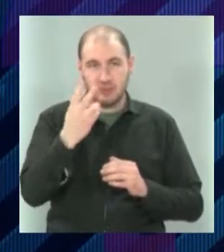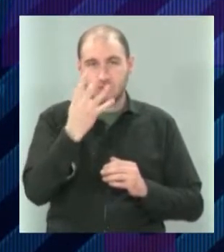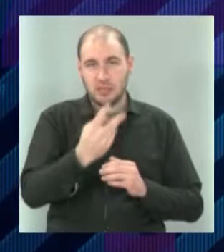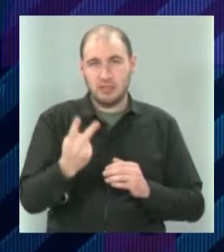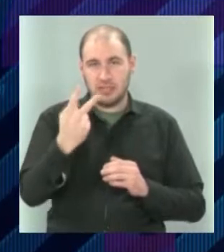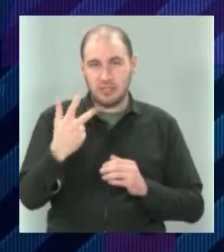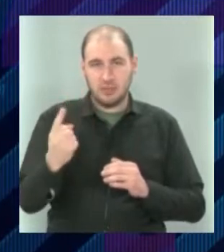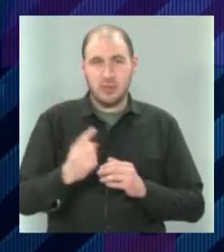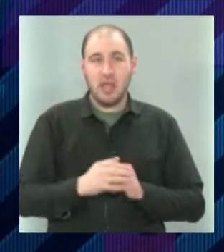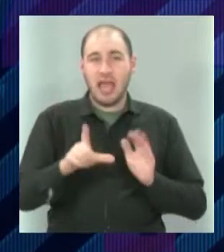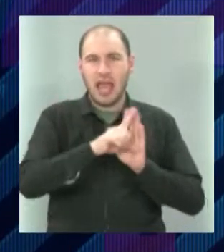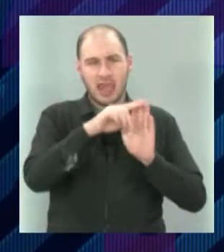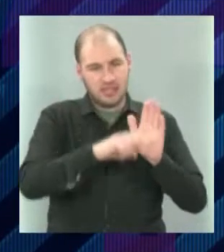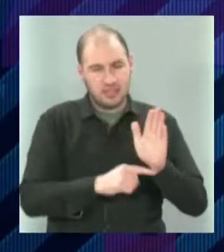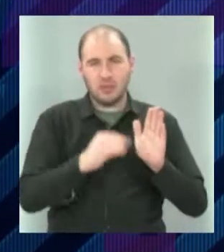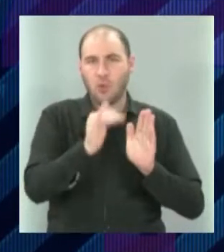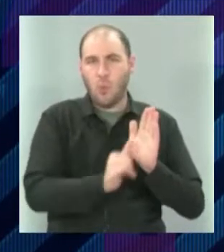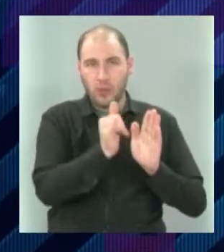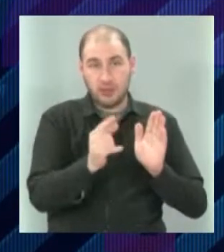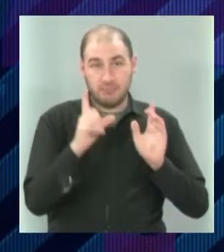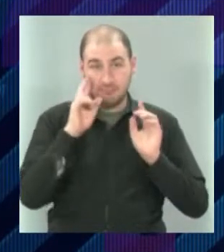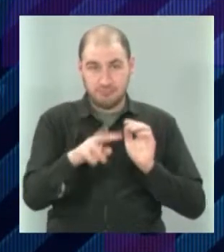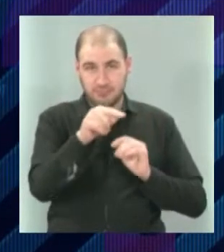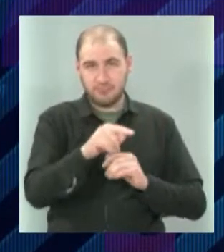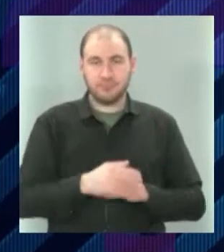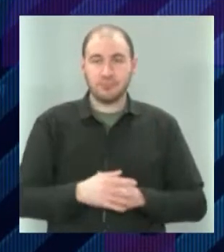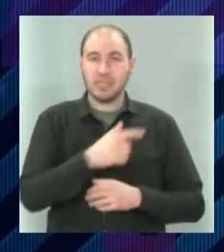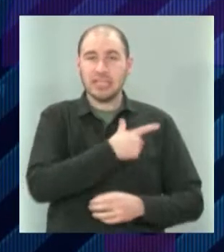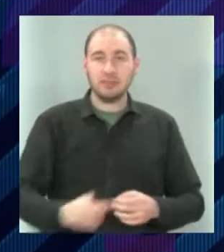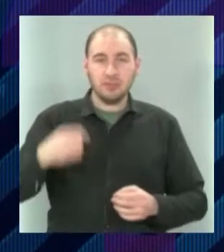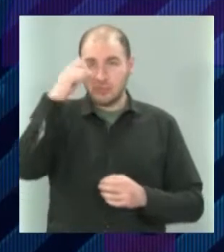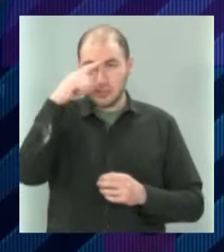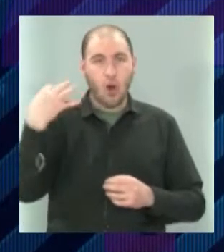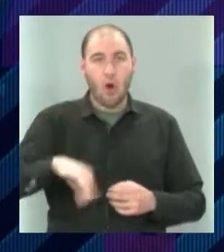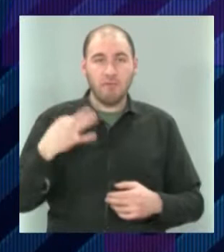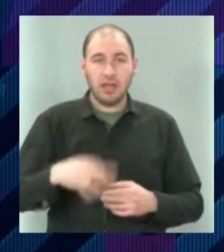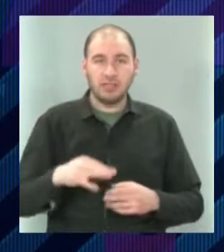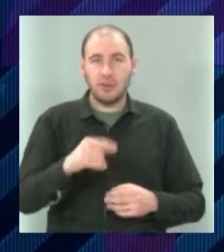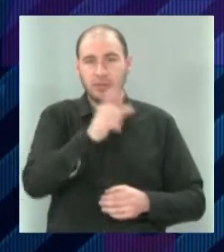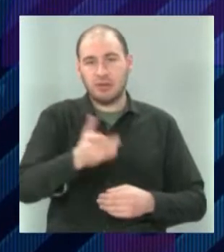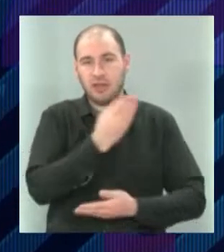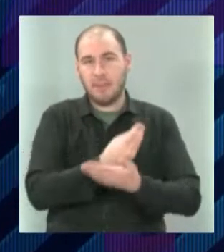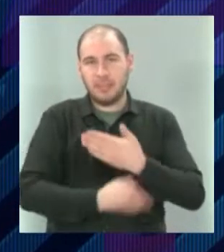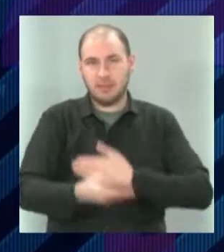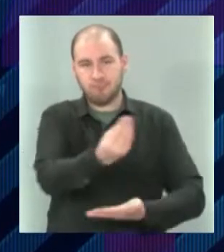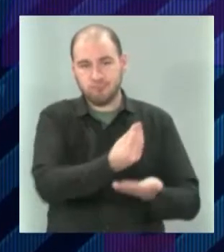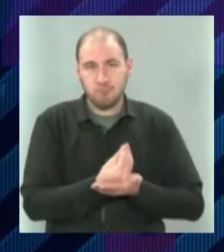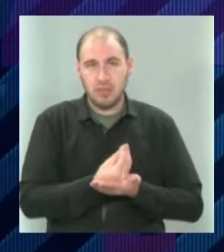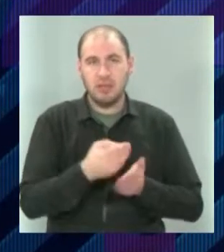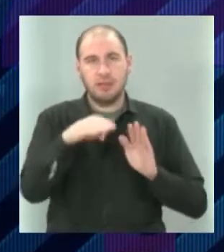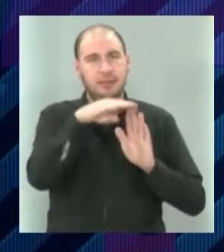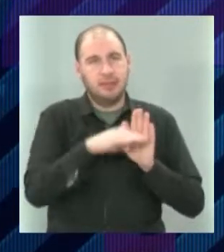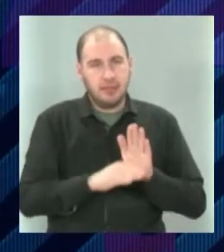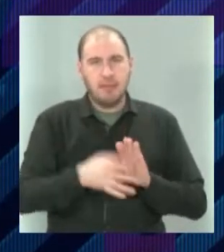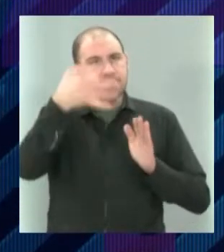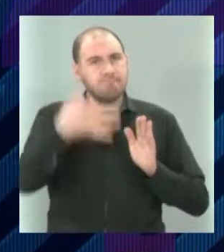22.431. El texto de la norma dice lo siguiente, lo tenemos en pantalla: el Estado Nacional está obligado a ocupar personas con discapacidad que reúnan